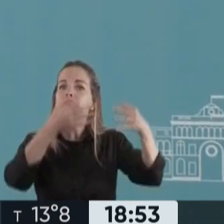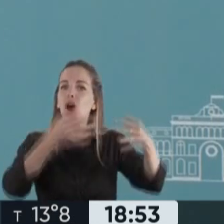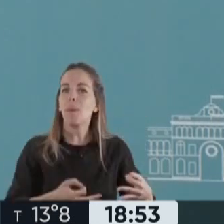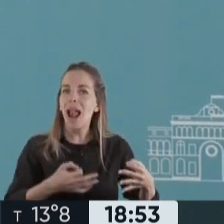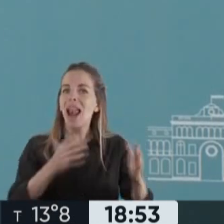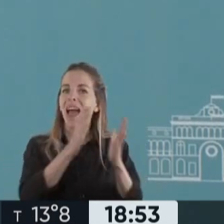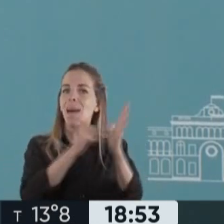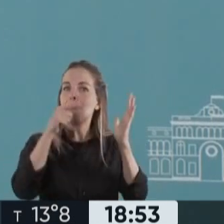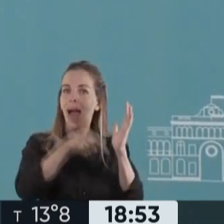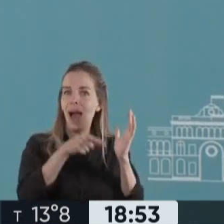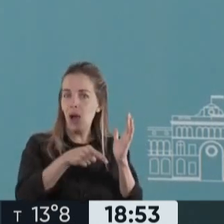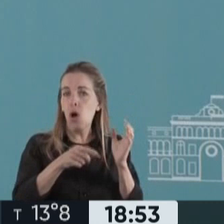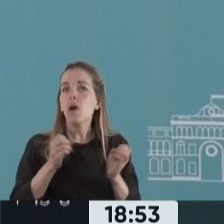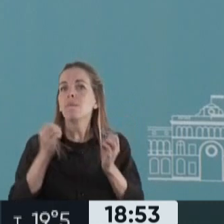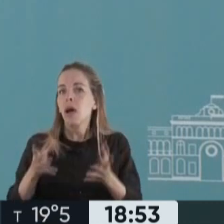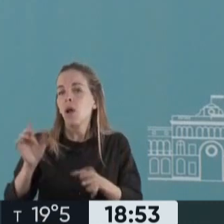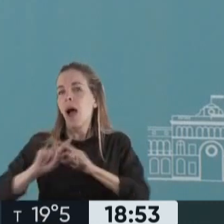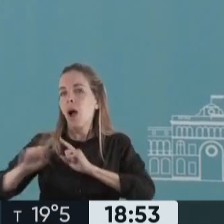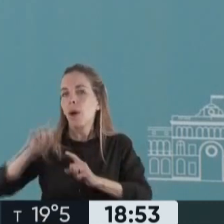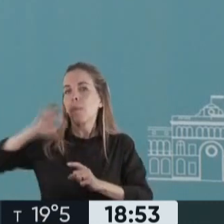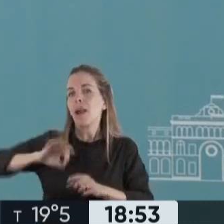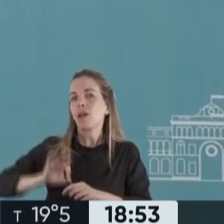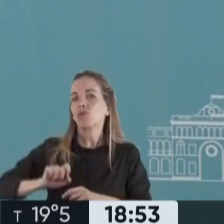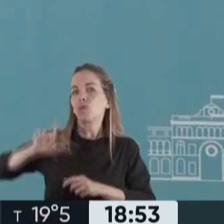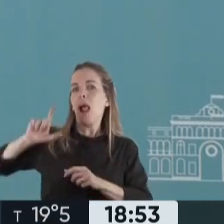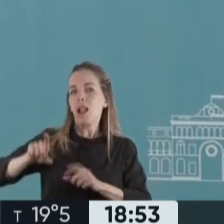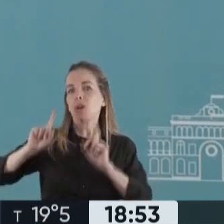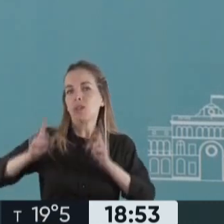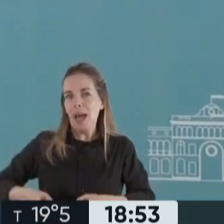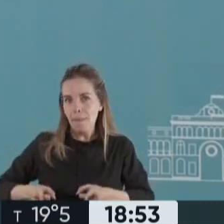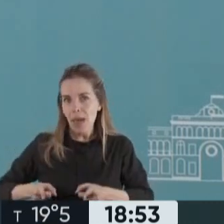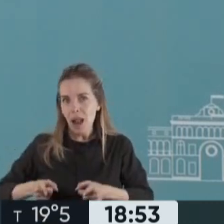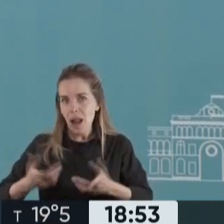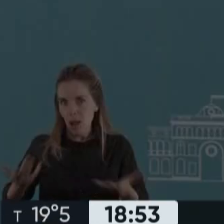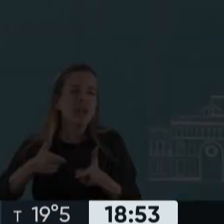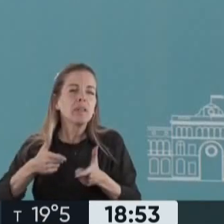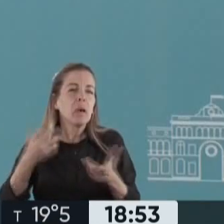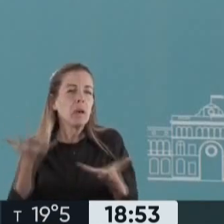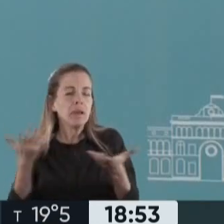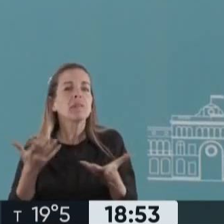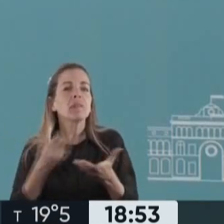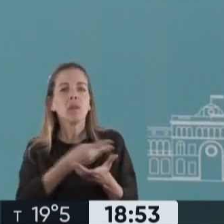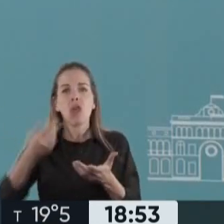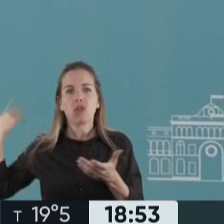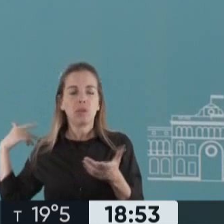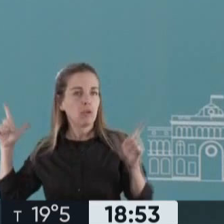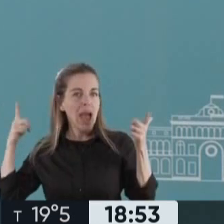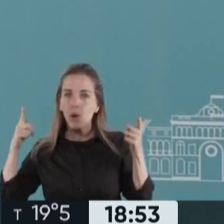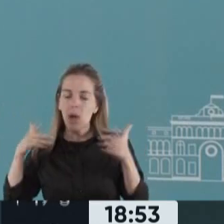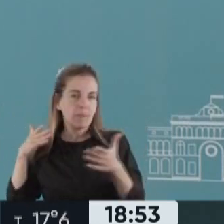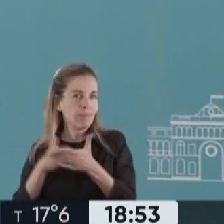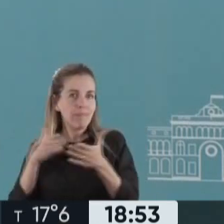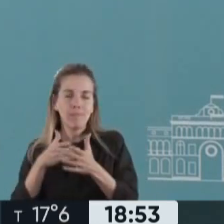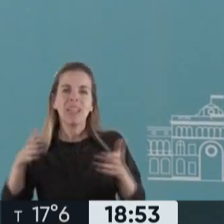y las mejores paritarias para los trabajadores en la discusión con los diferentes sectores. No hay ningún cepo a las importaciones,